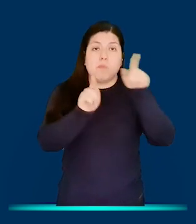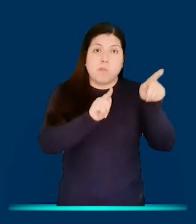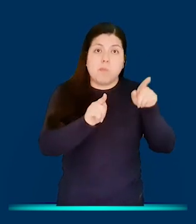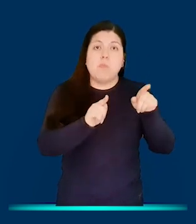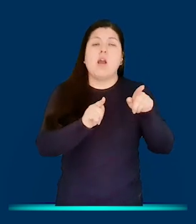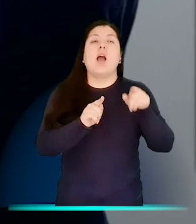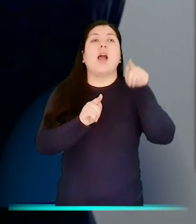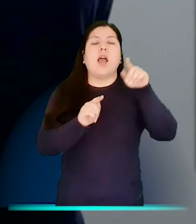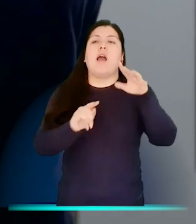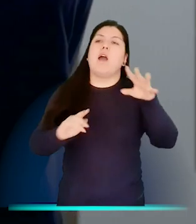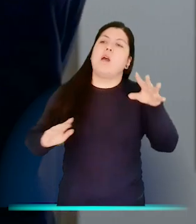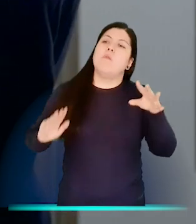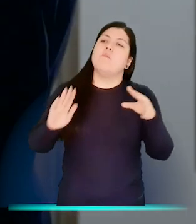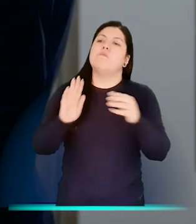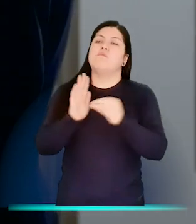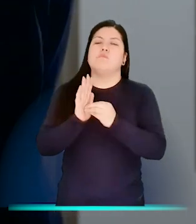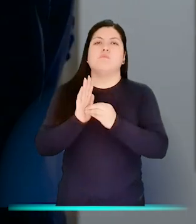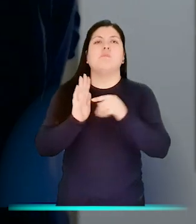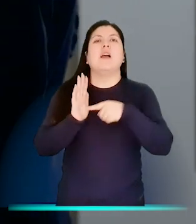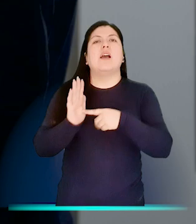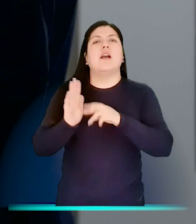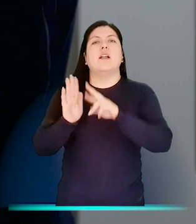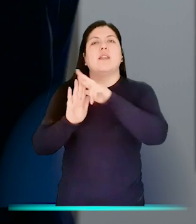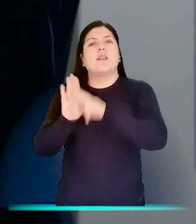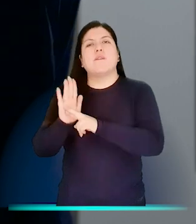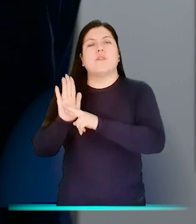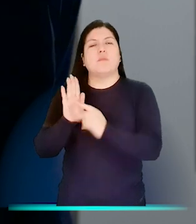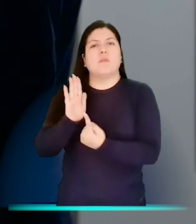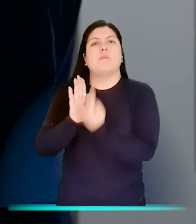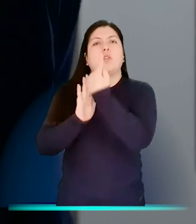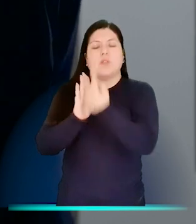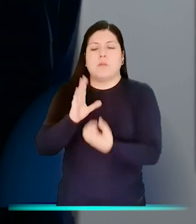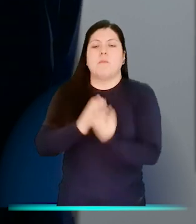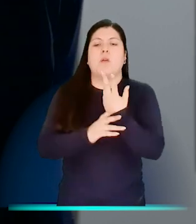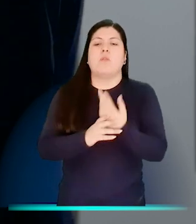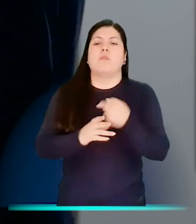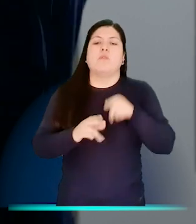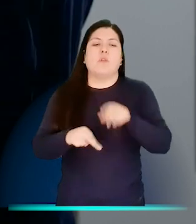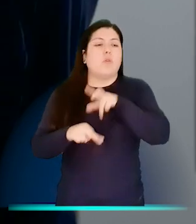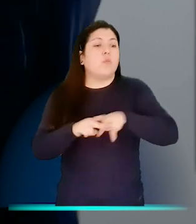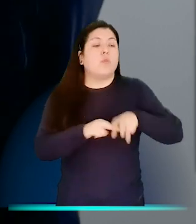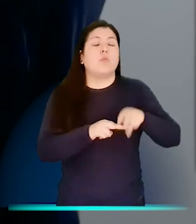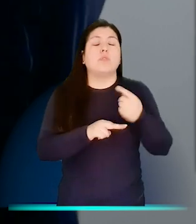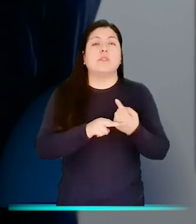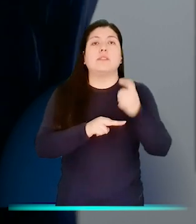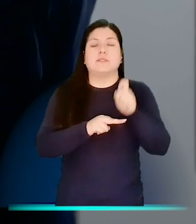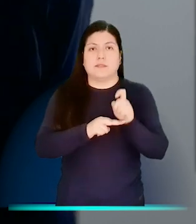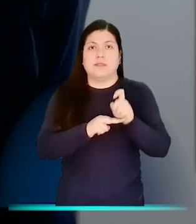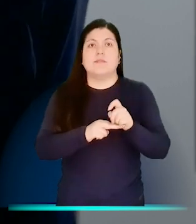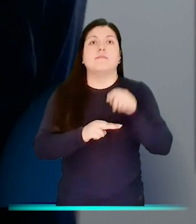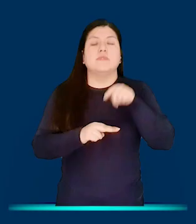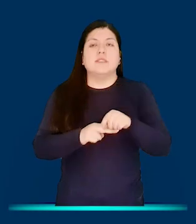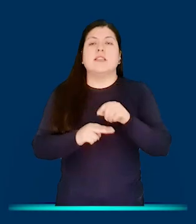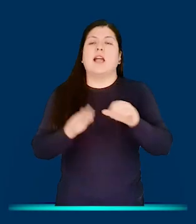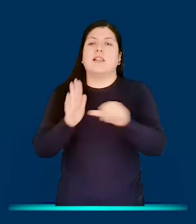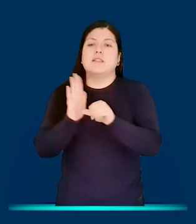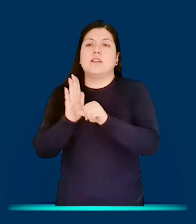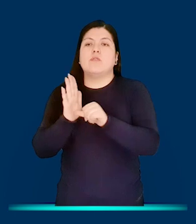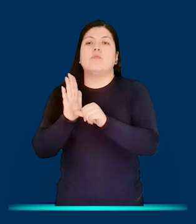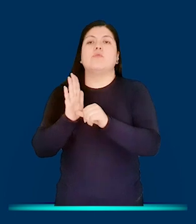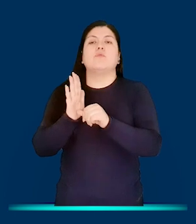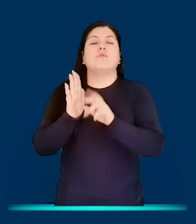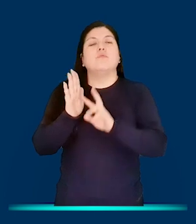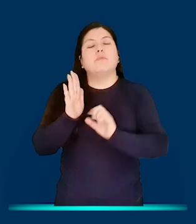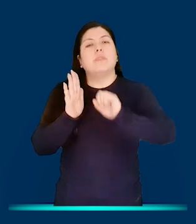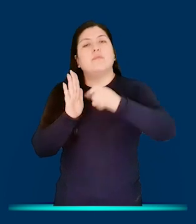donde se pueden votar fueron, digamos, contemplados desde la reforma política que crea estas 16 curules. Está en el